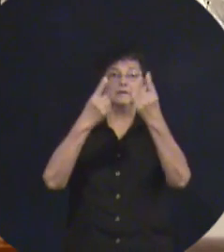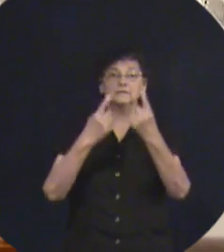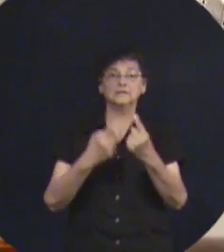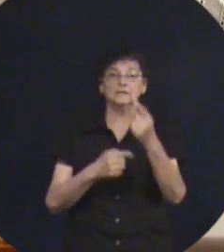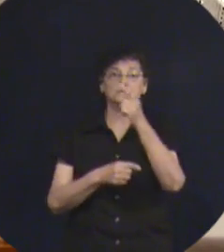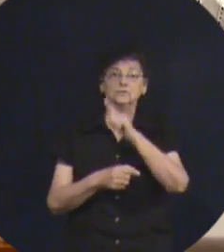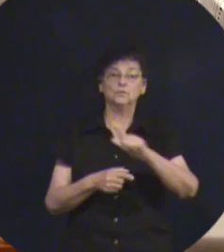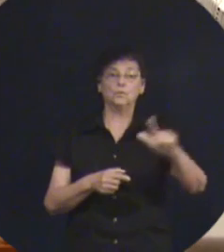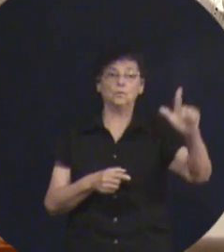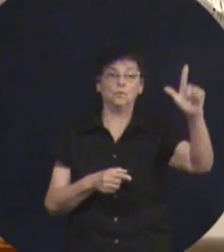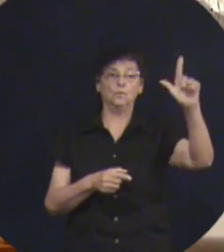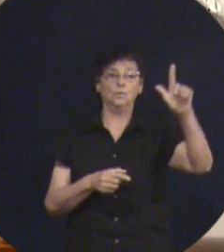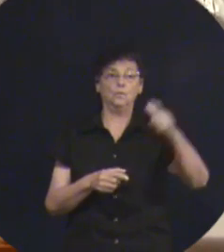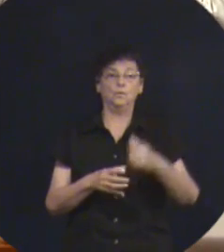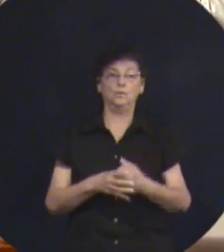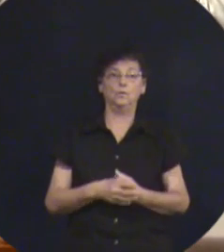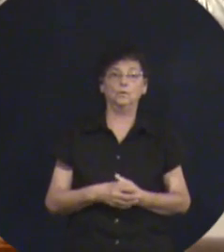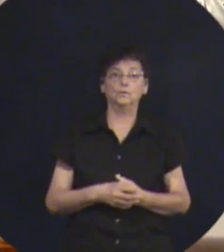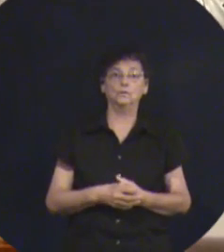Ven, Señor.